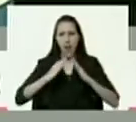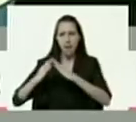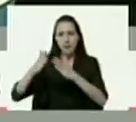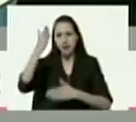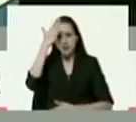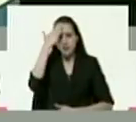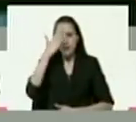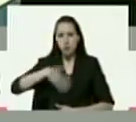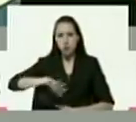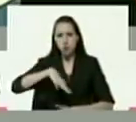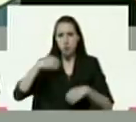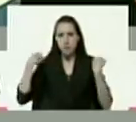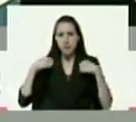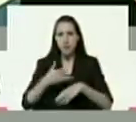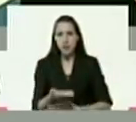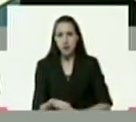es?